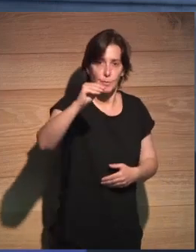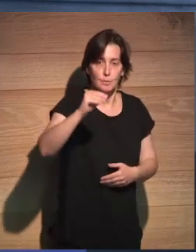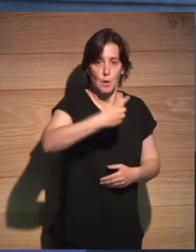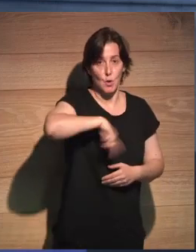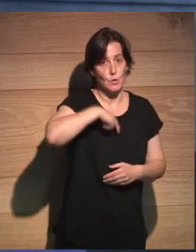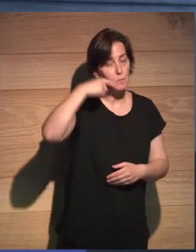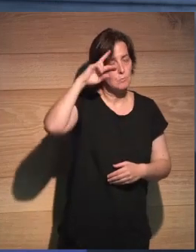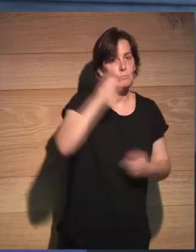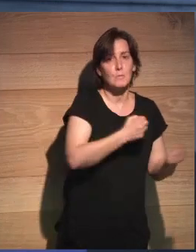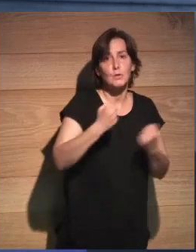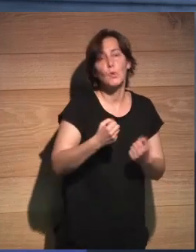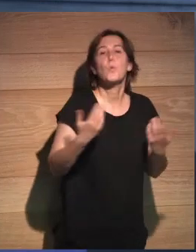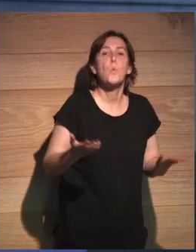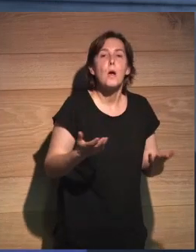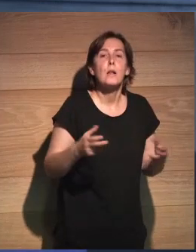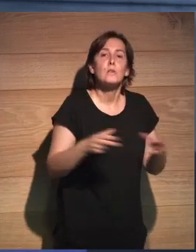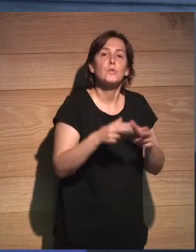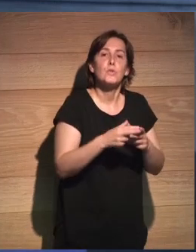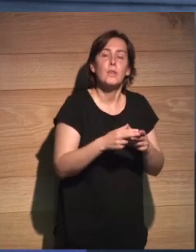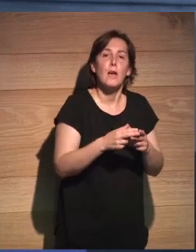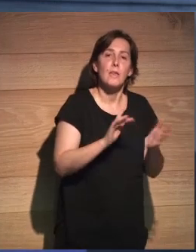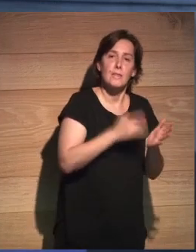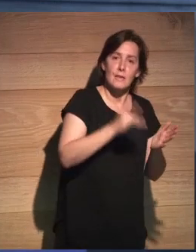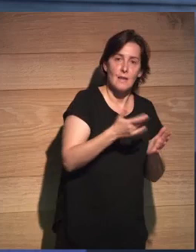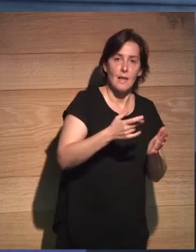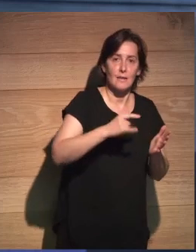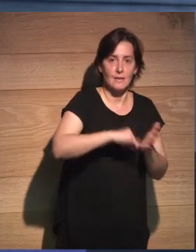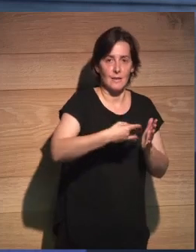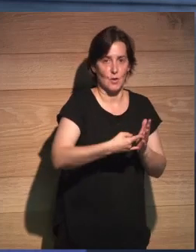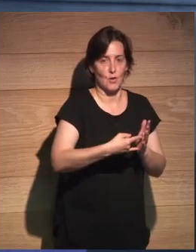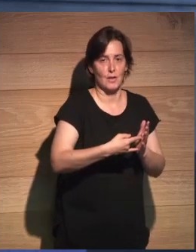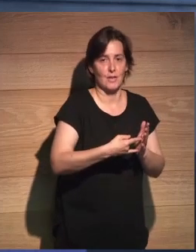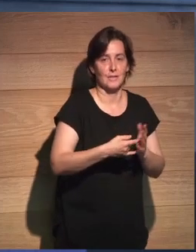expertos, que es la sociedad digital, no la tecnología, a este gran